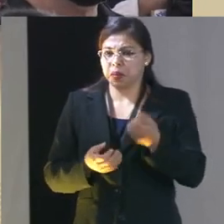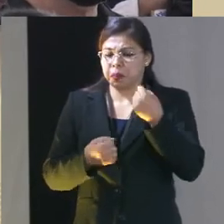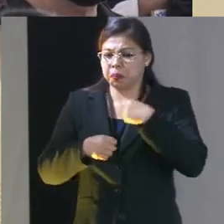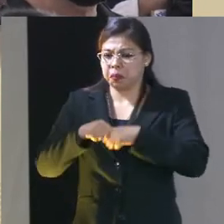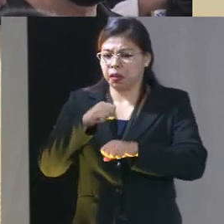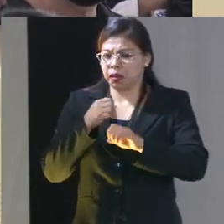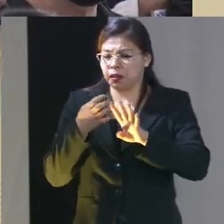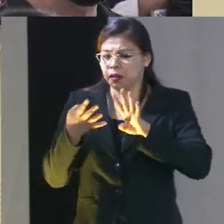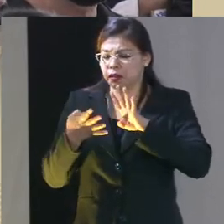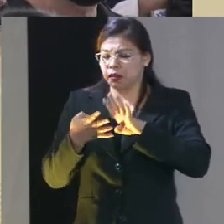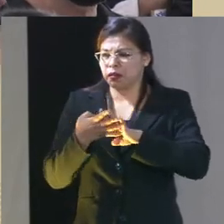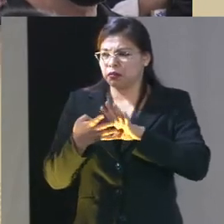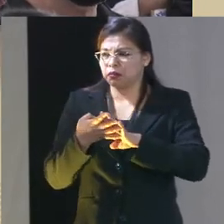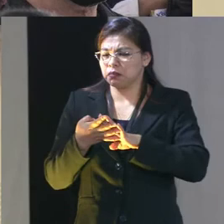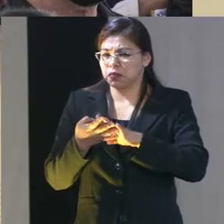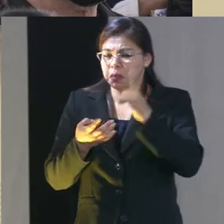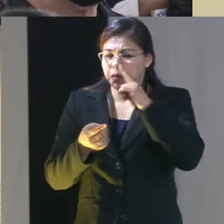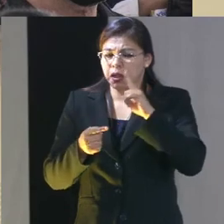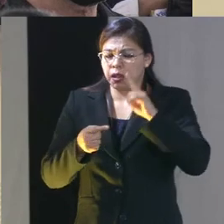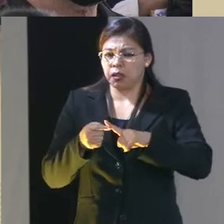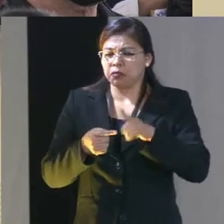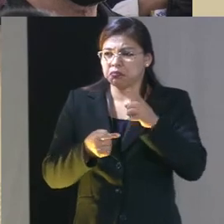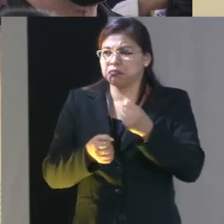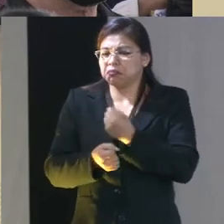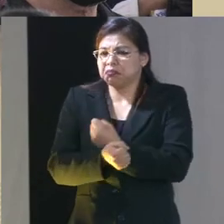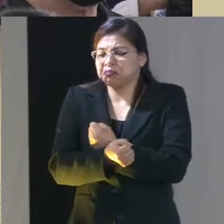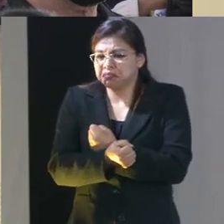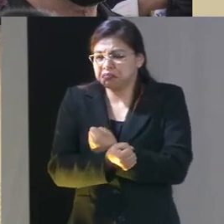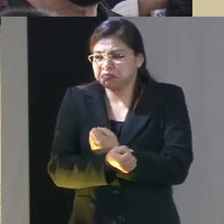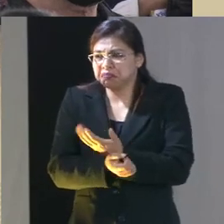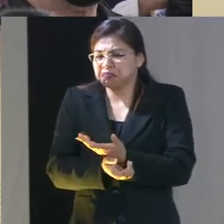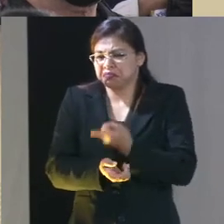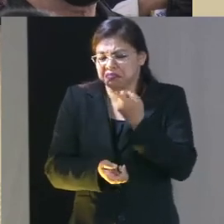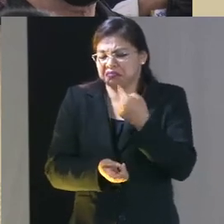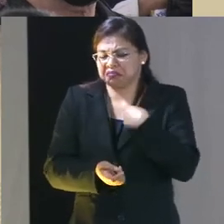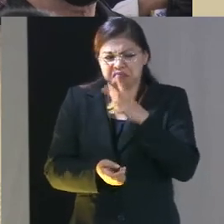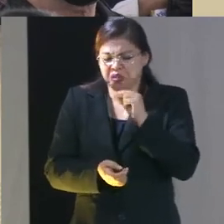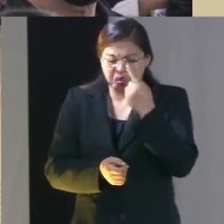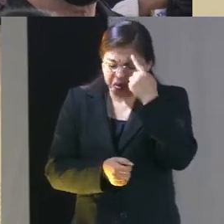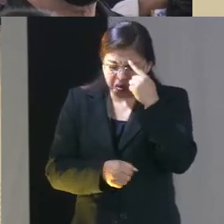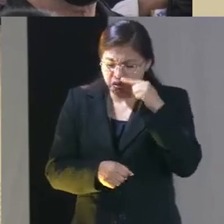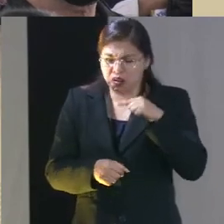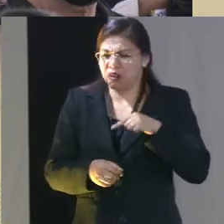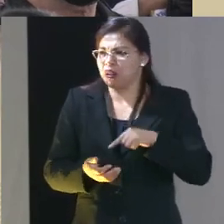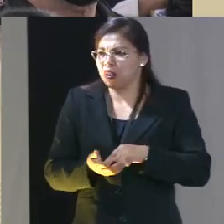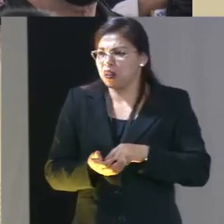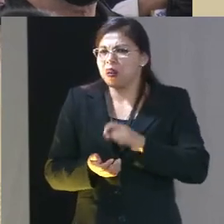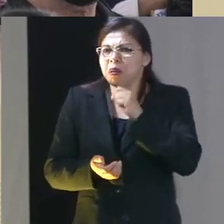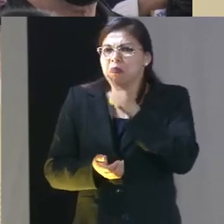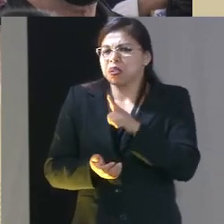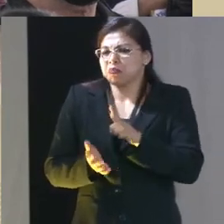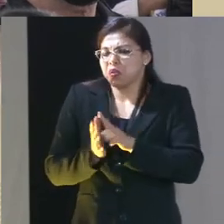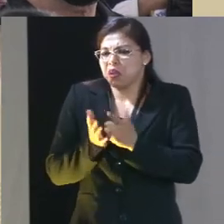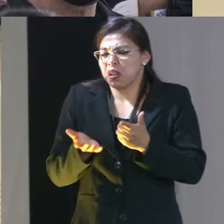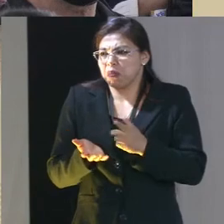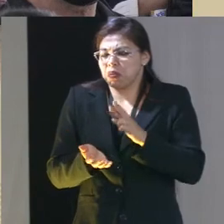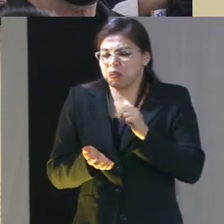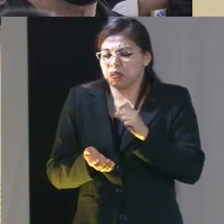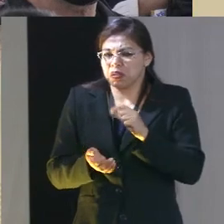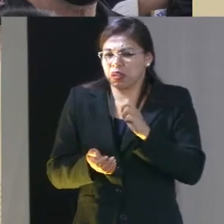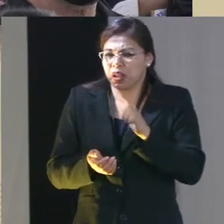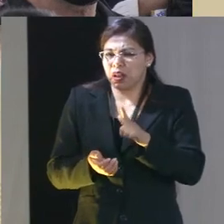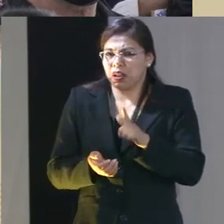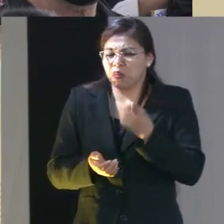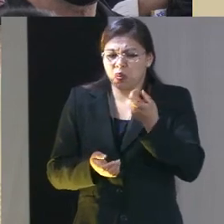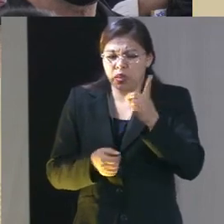encarcelar, lo logre privar de la libertad. Esto parece una situación increíble, así en el libro de Restall. De un día